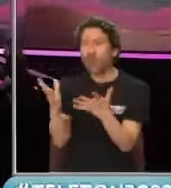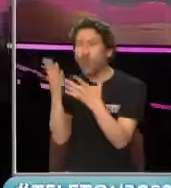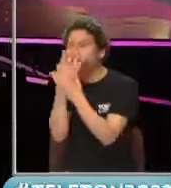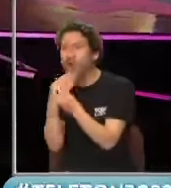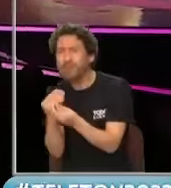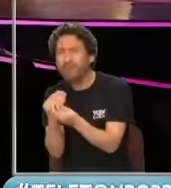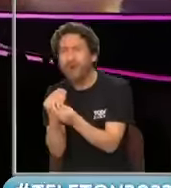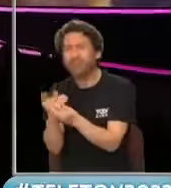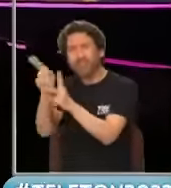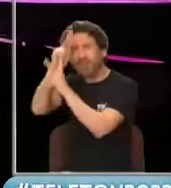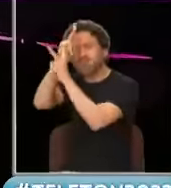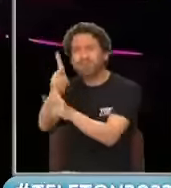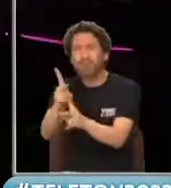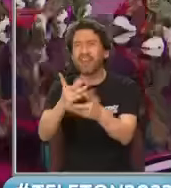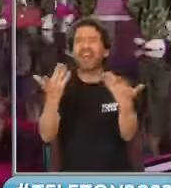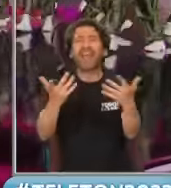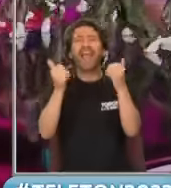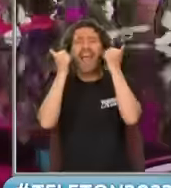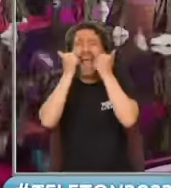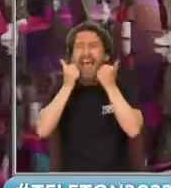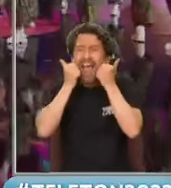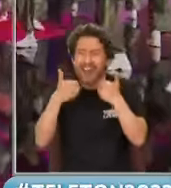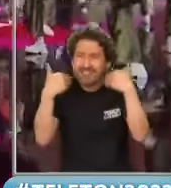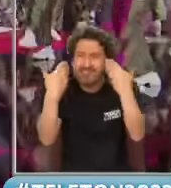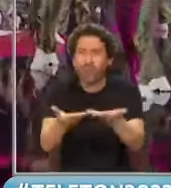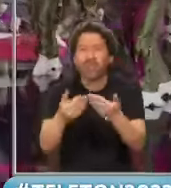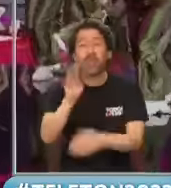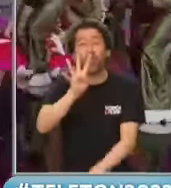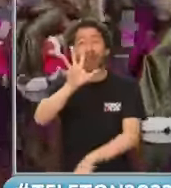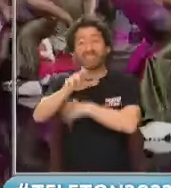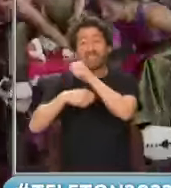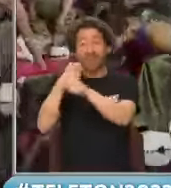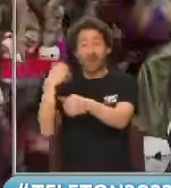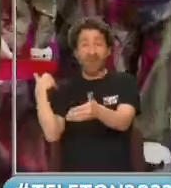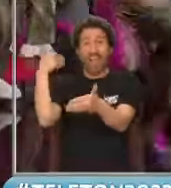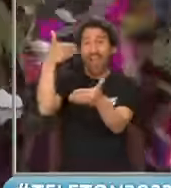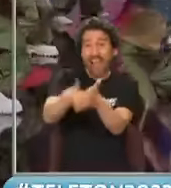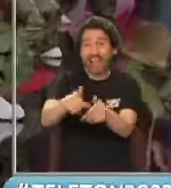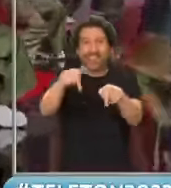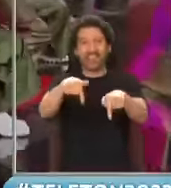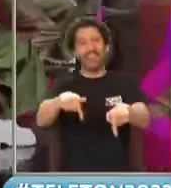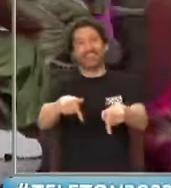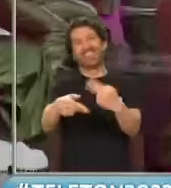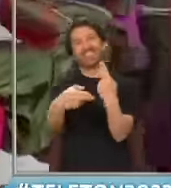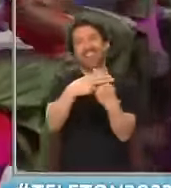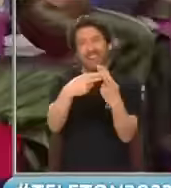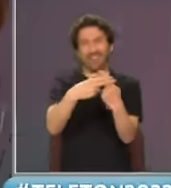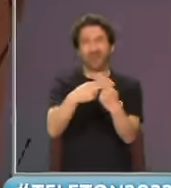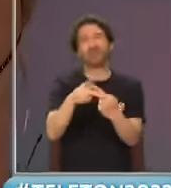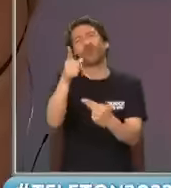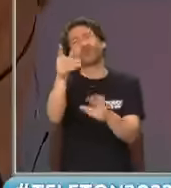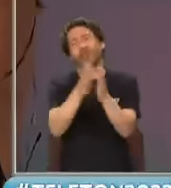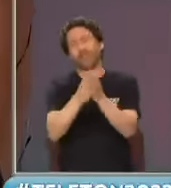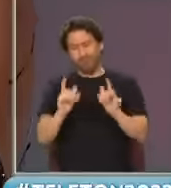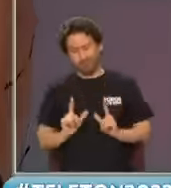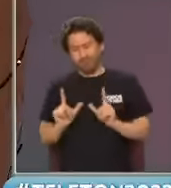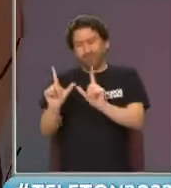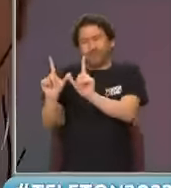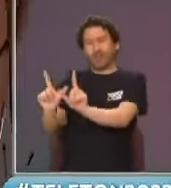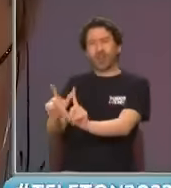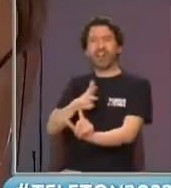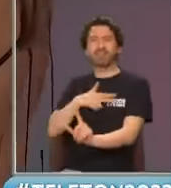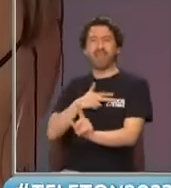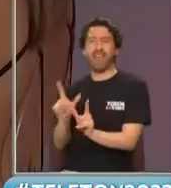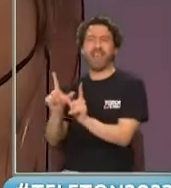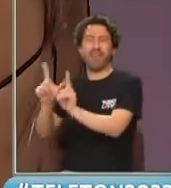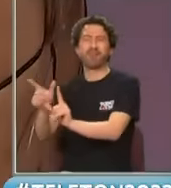Este reconocimiento con todo cariño, 45 años de Teletón. Llévate, por favor, este reconocimiento de